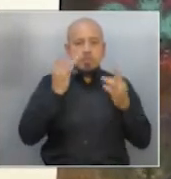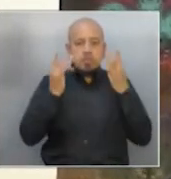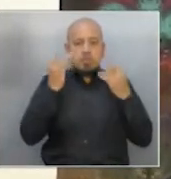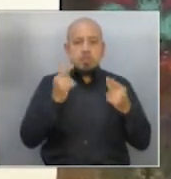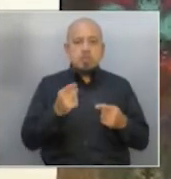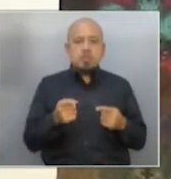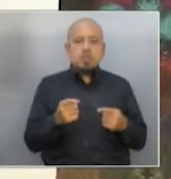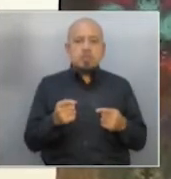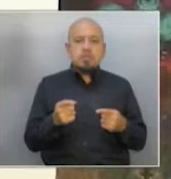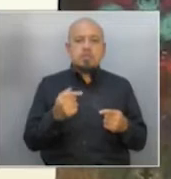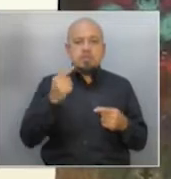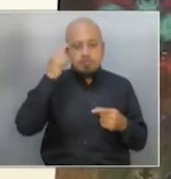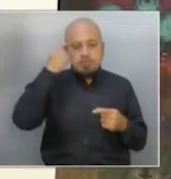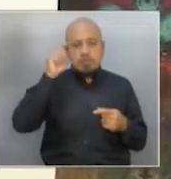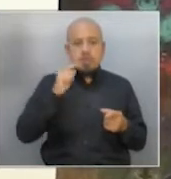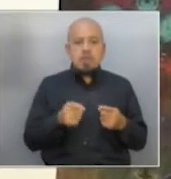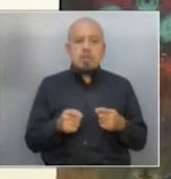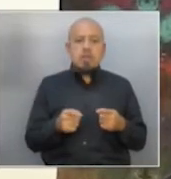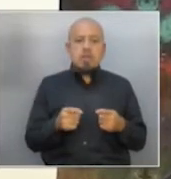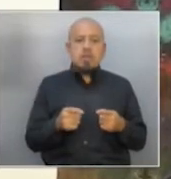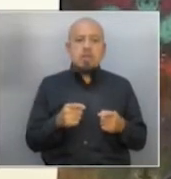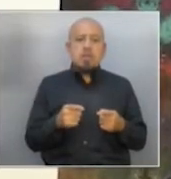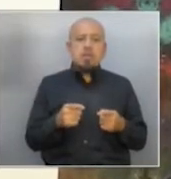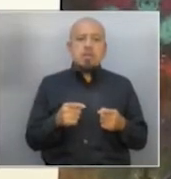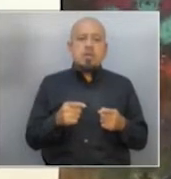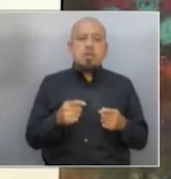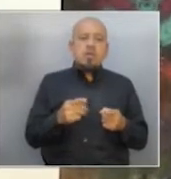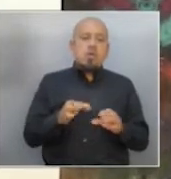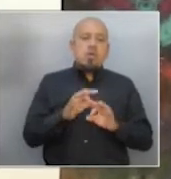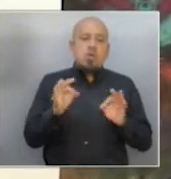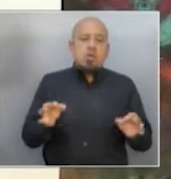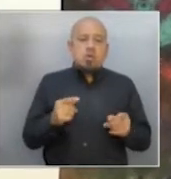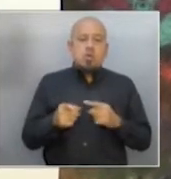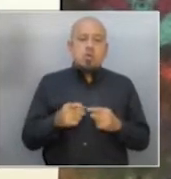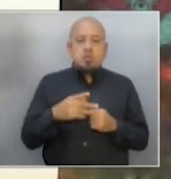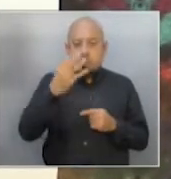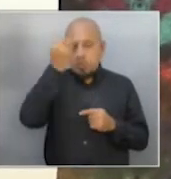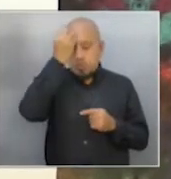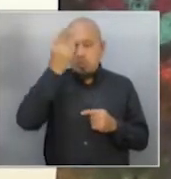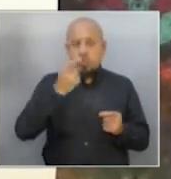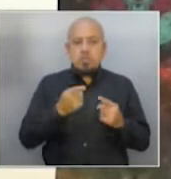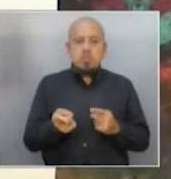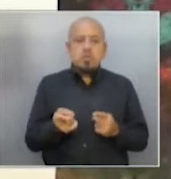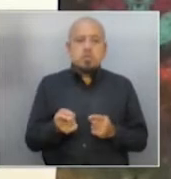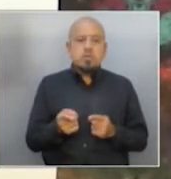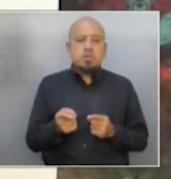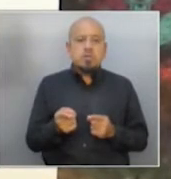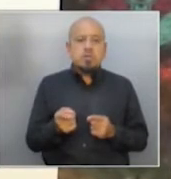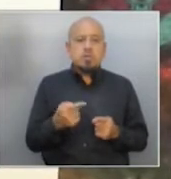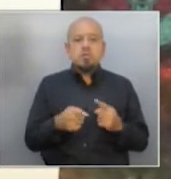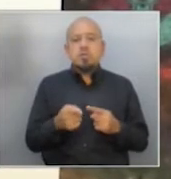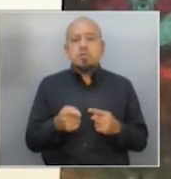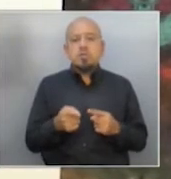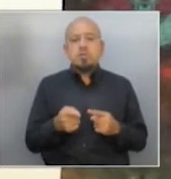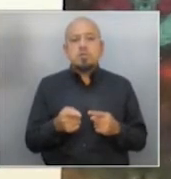conjunto. Mi idea es que la exposición en sí es la obra, o si querés la obra es el concepto, es eso intangible que... Ese hilo,